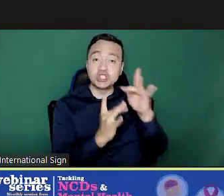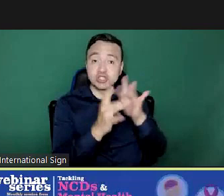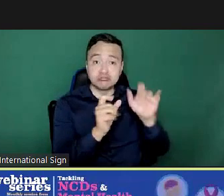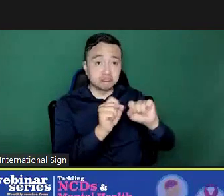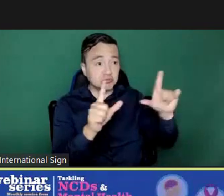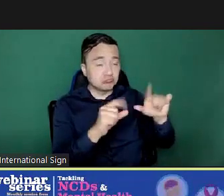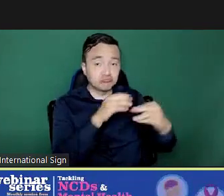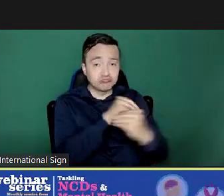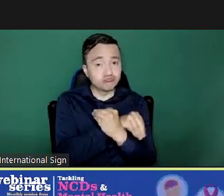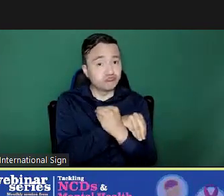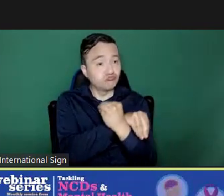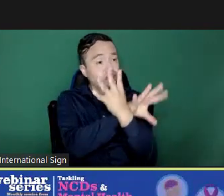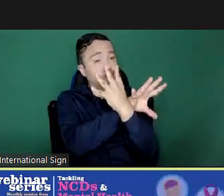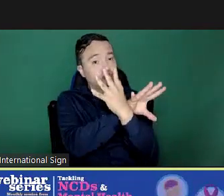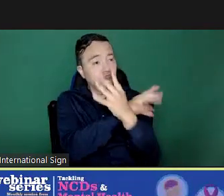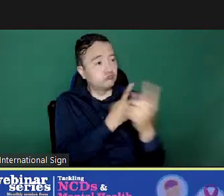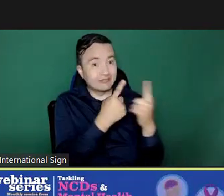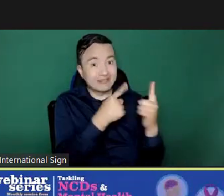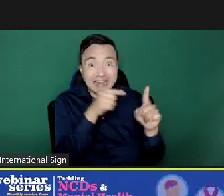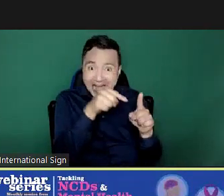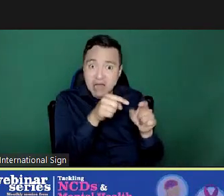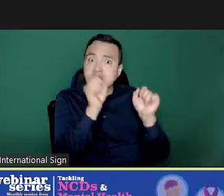nuevas innovaciones que han funcionado